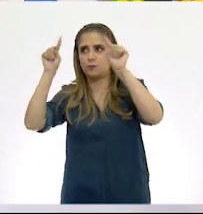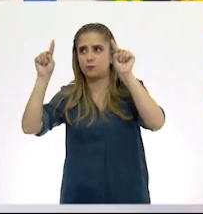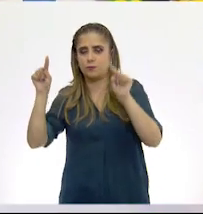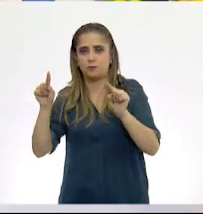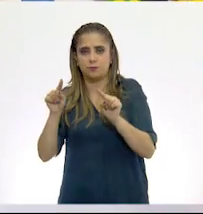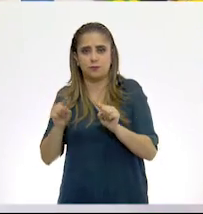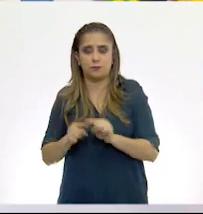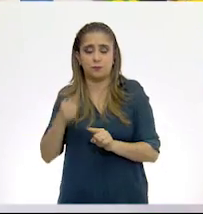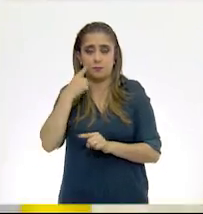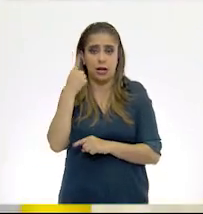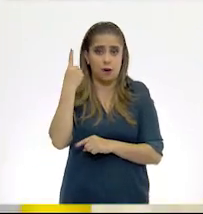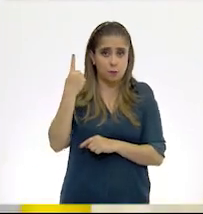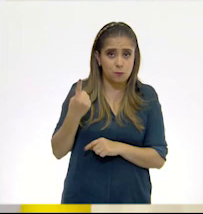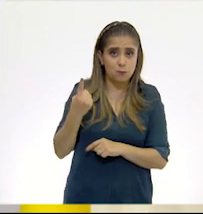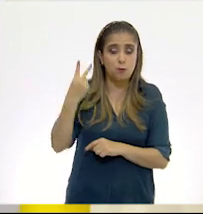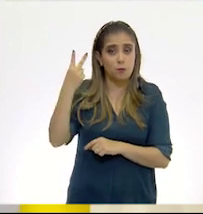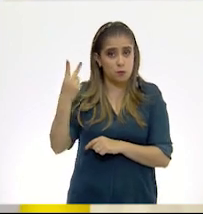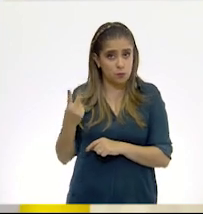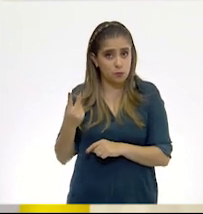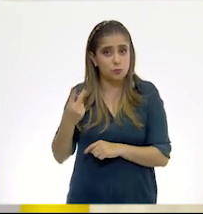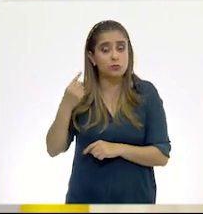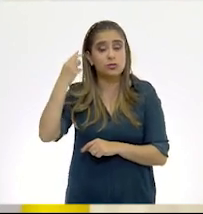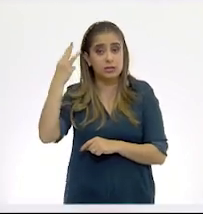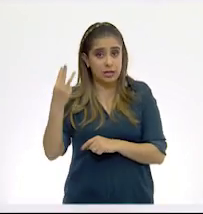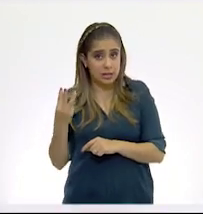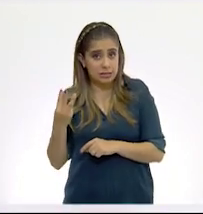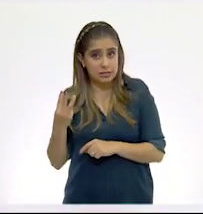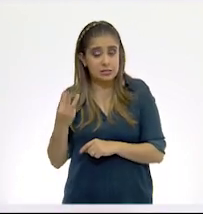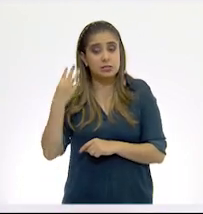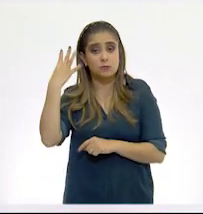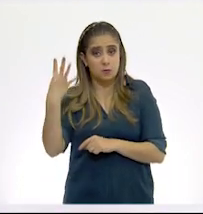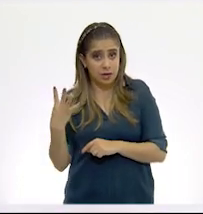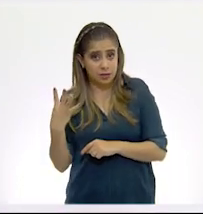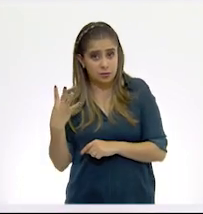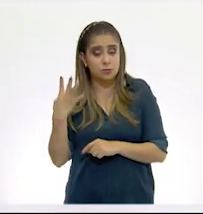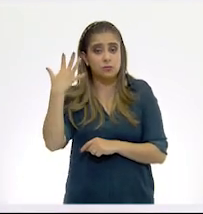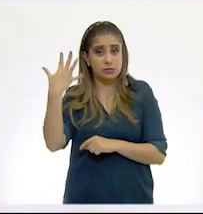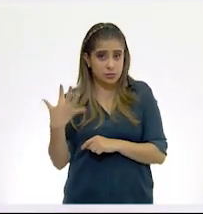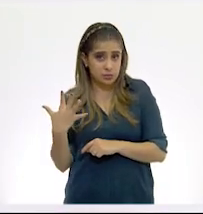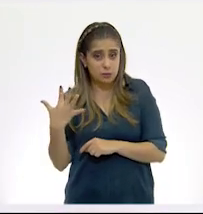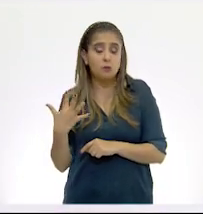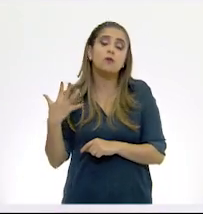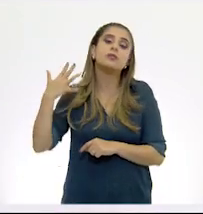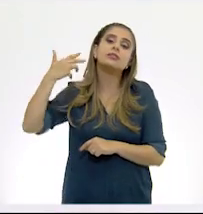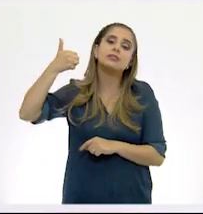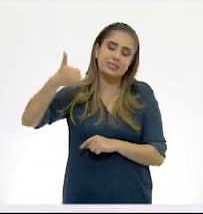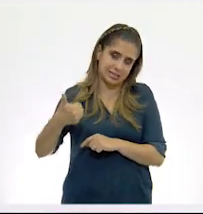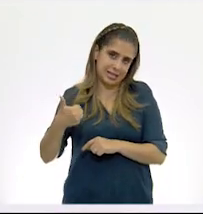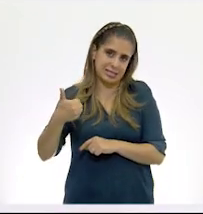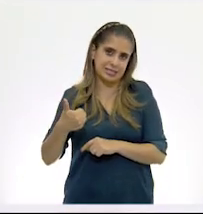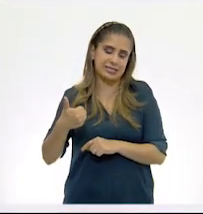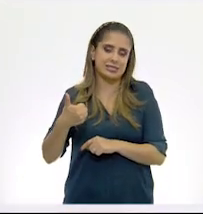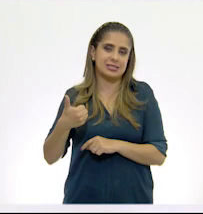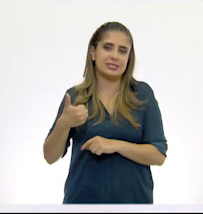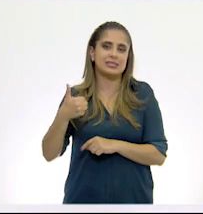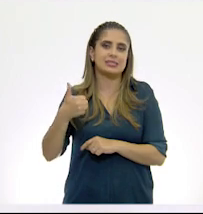tiene uno, dos, tres, cuatro, cinco,